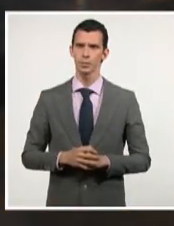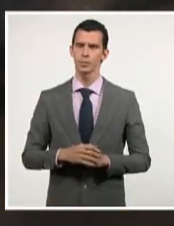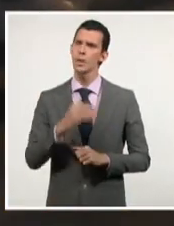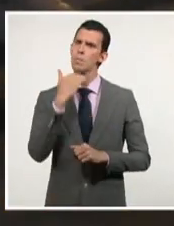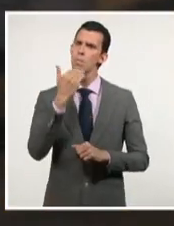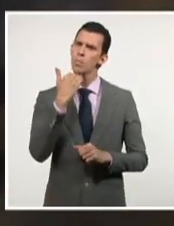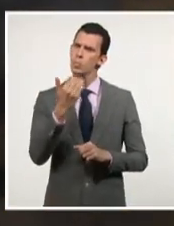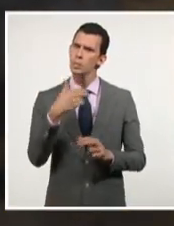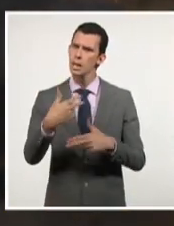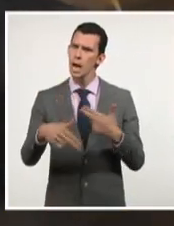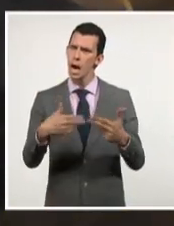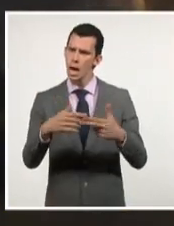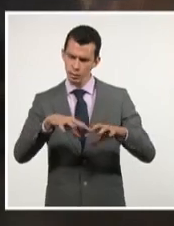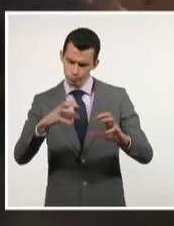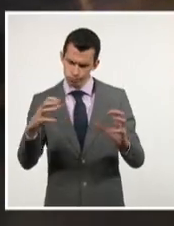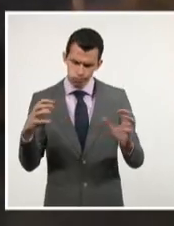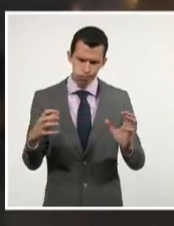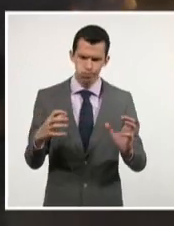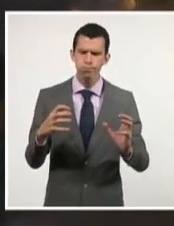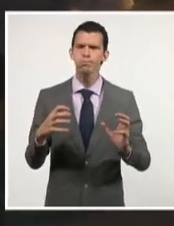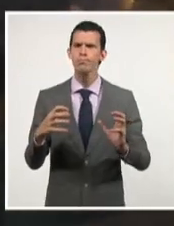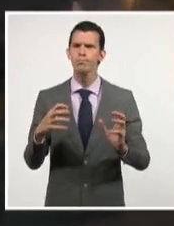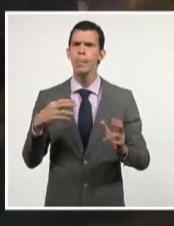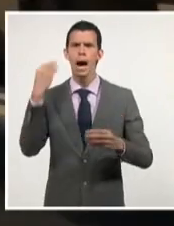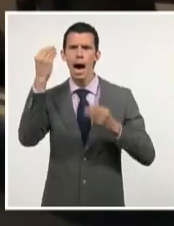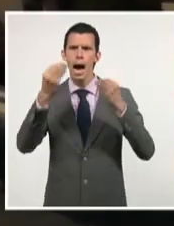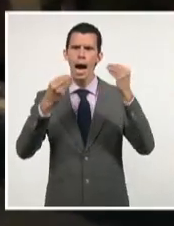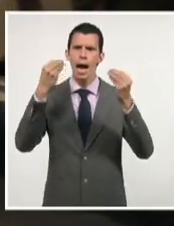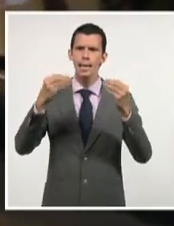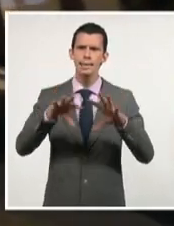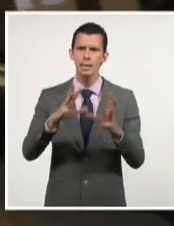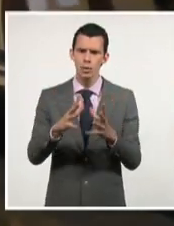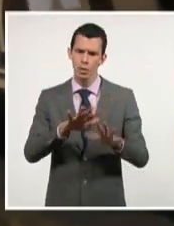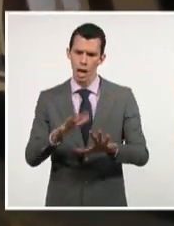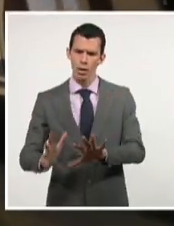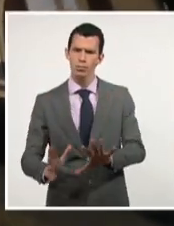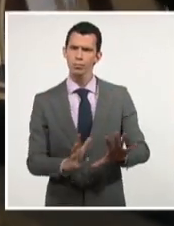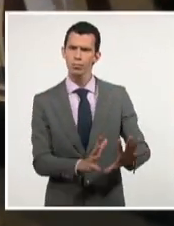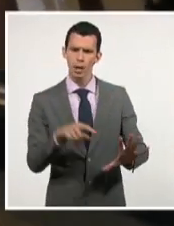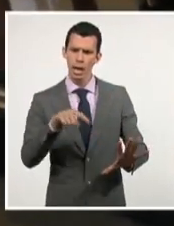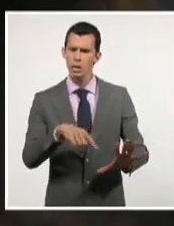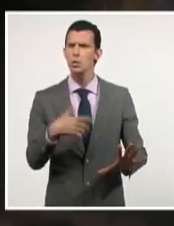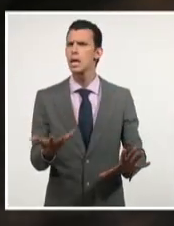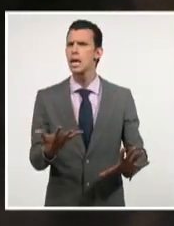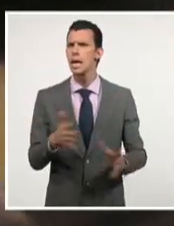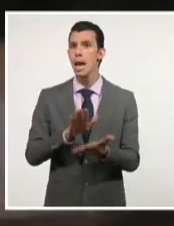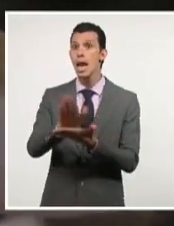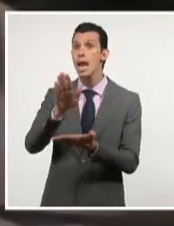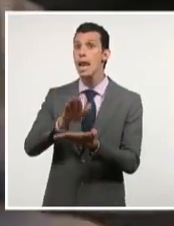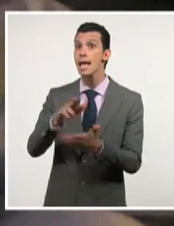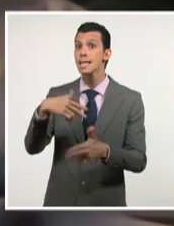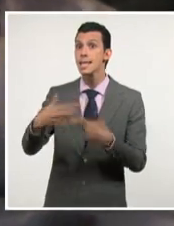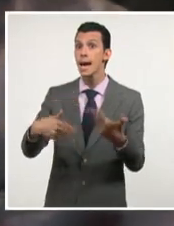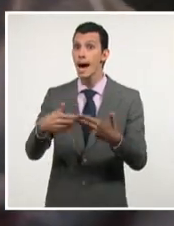visual y radiotécnica no permitieron que la droga llegara a territorio estadounidense ni recalara en las costas